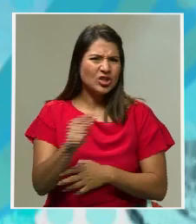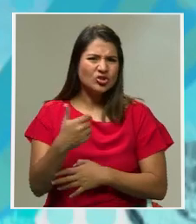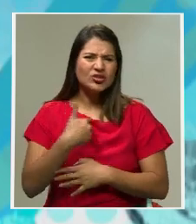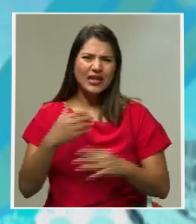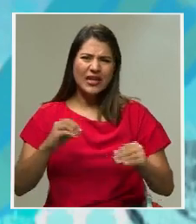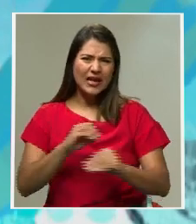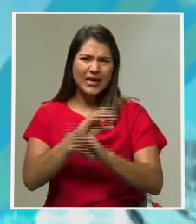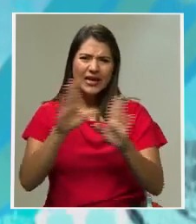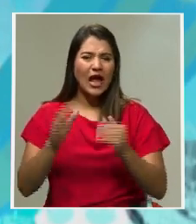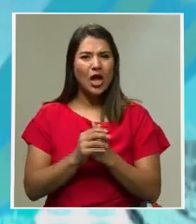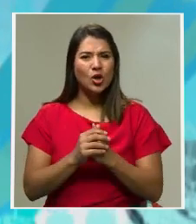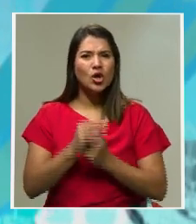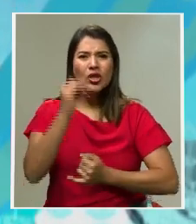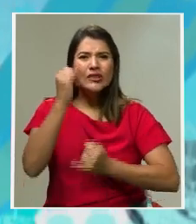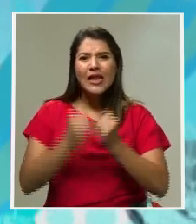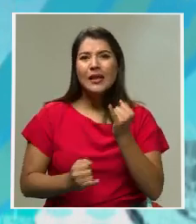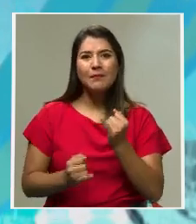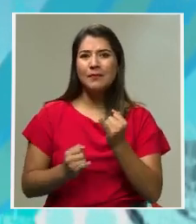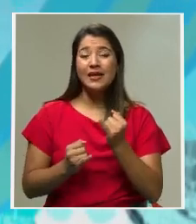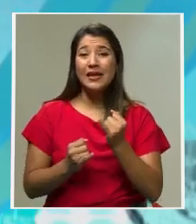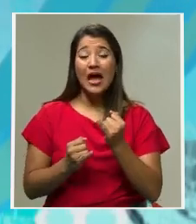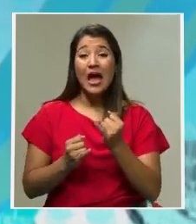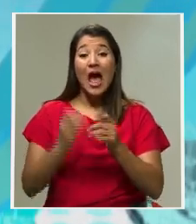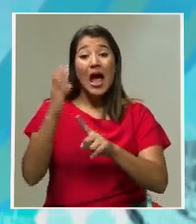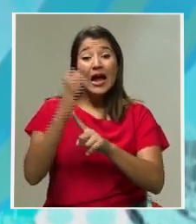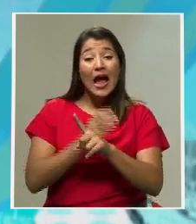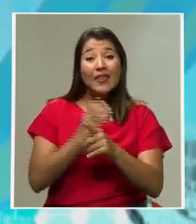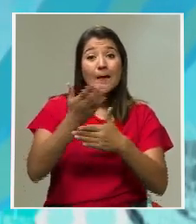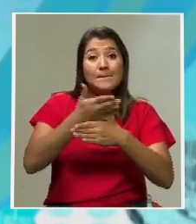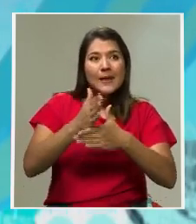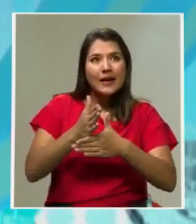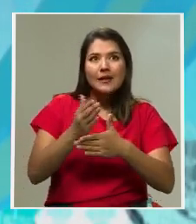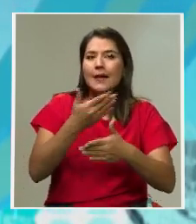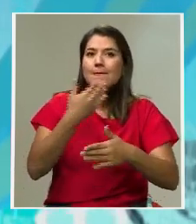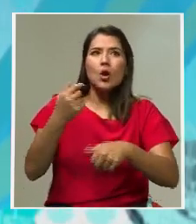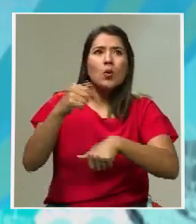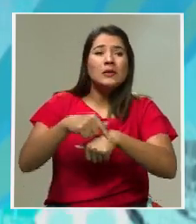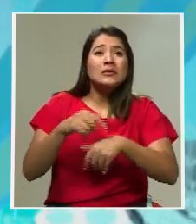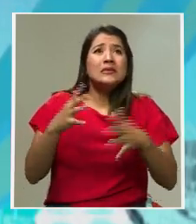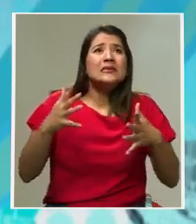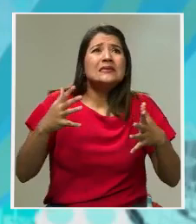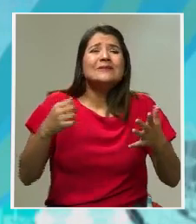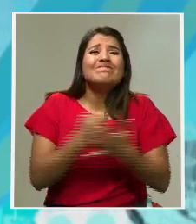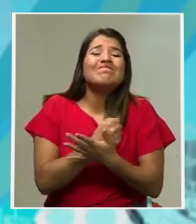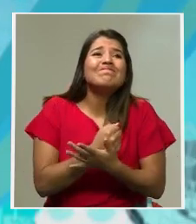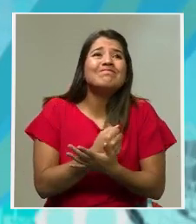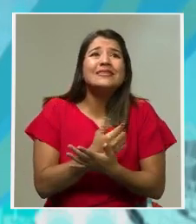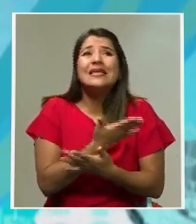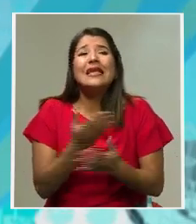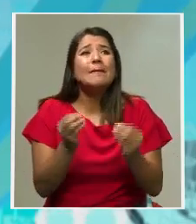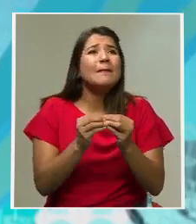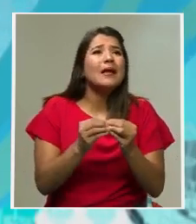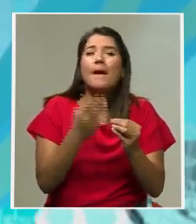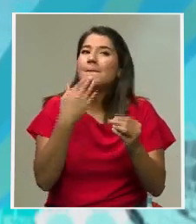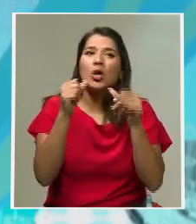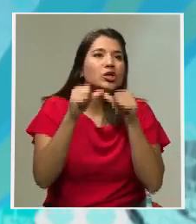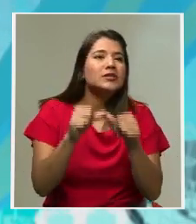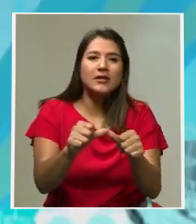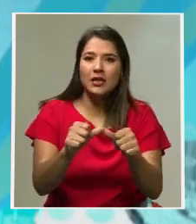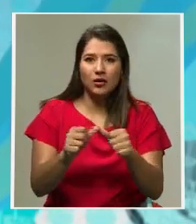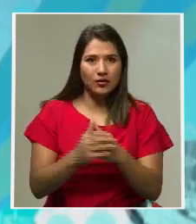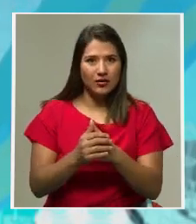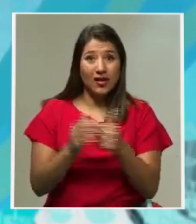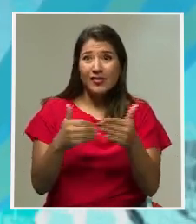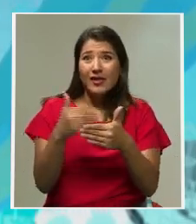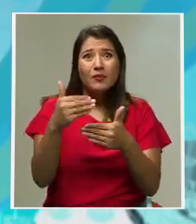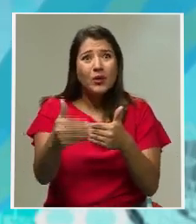episodio justamente en el momento climático para que sigas en el otro, en el medio hay un hueco, luego viene otro clímax